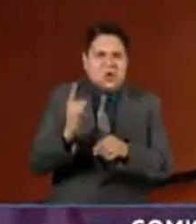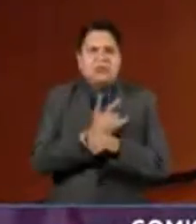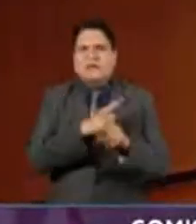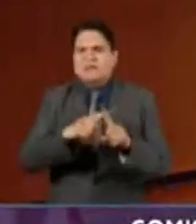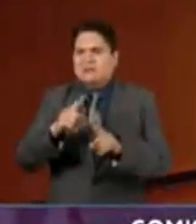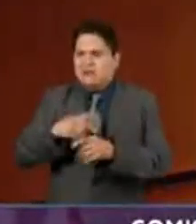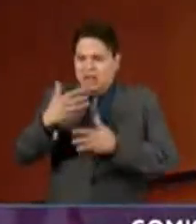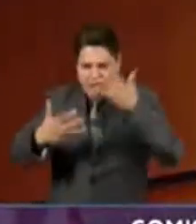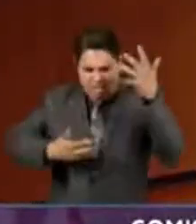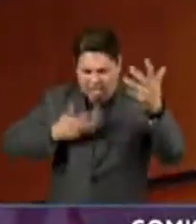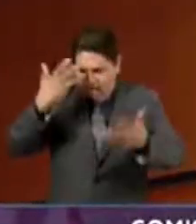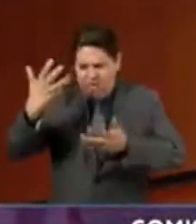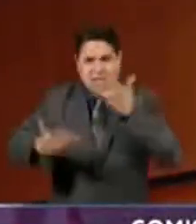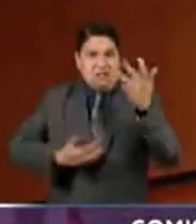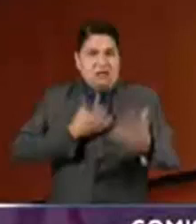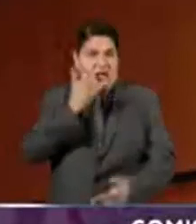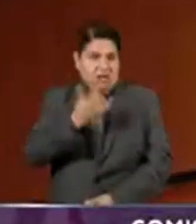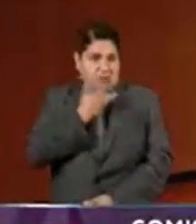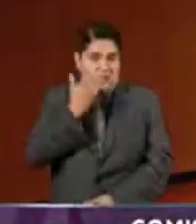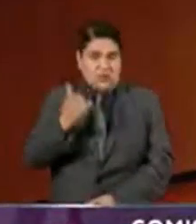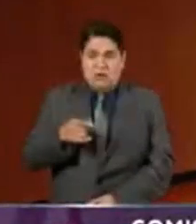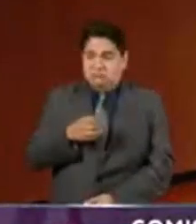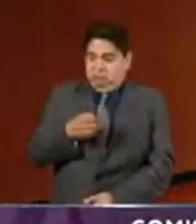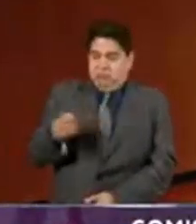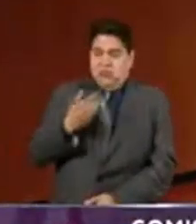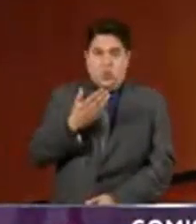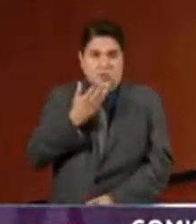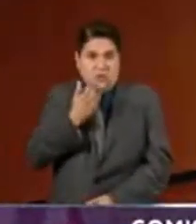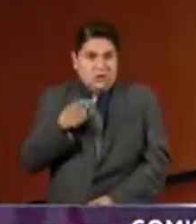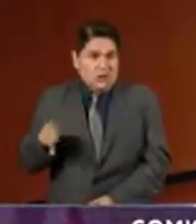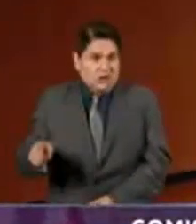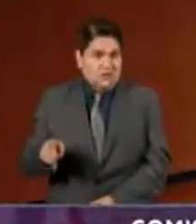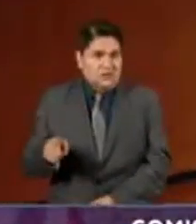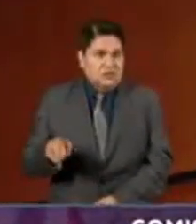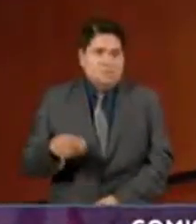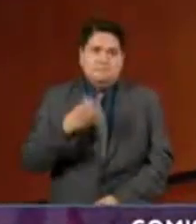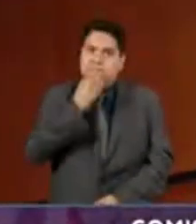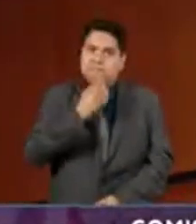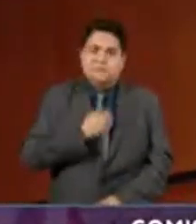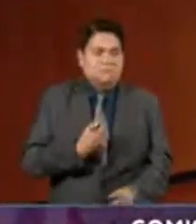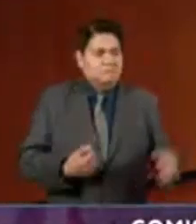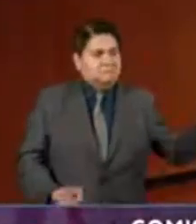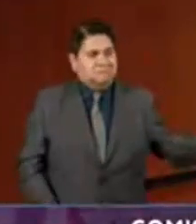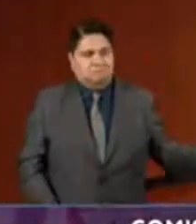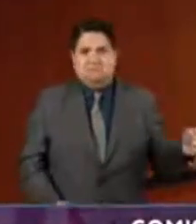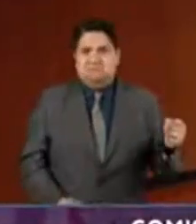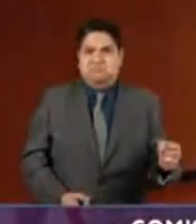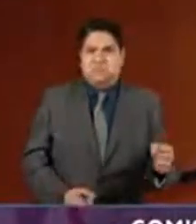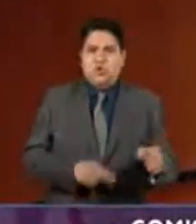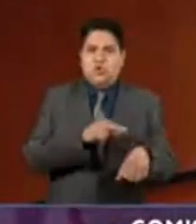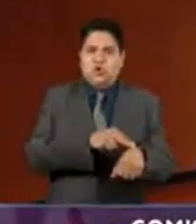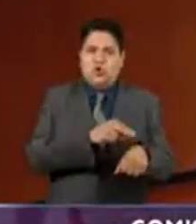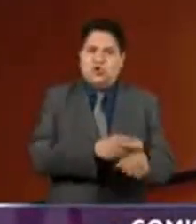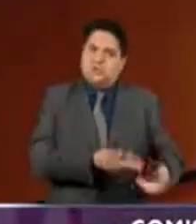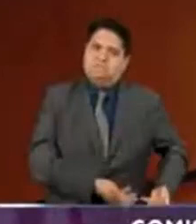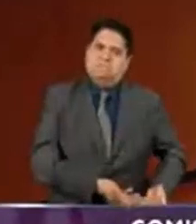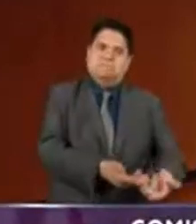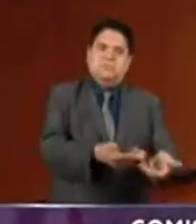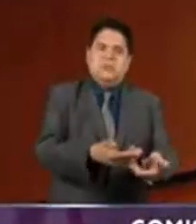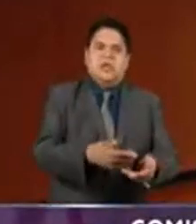respuesta inicial de la epidemia puso en primera línea a mujeres y hombres sin insumos, equipo de